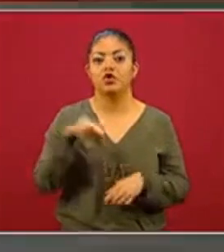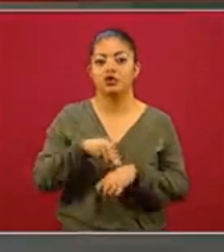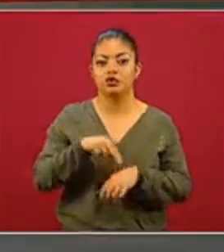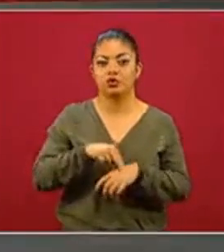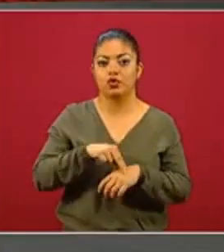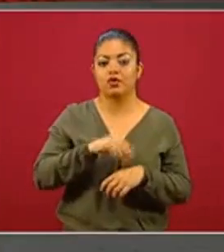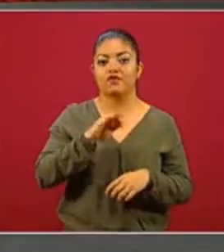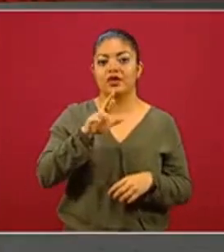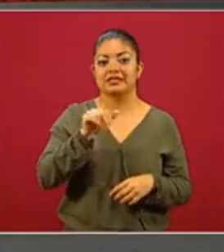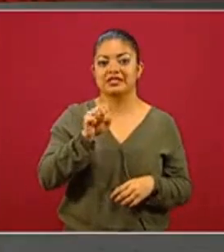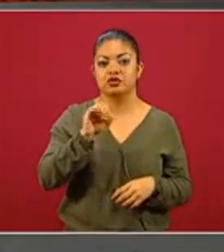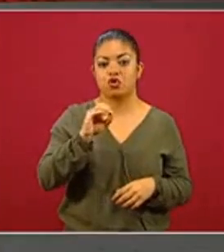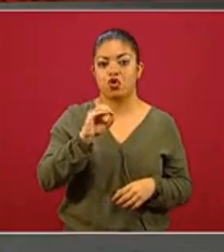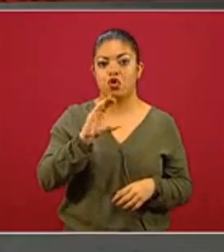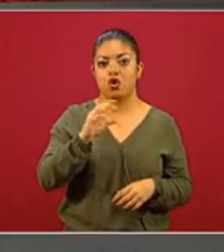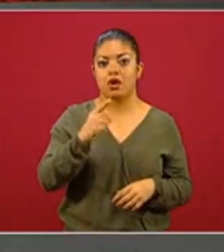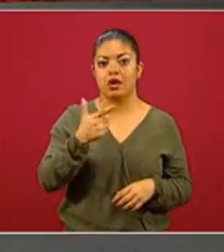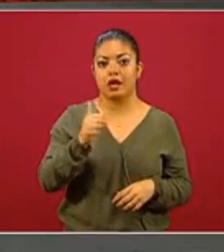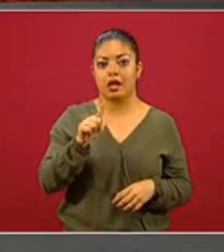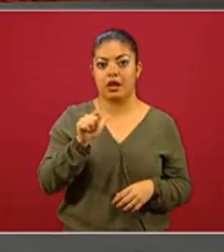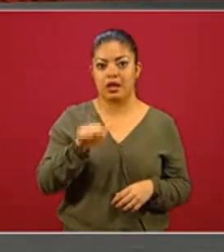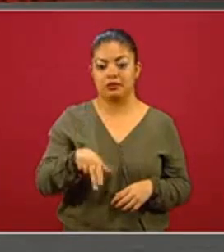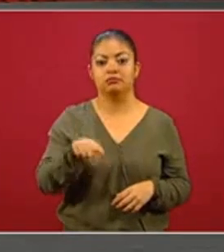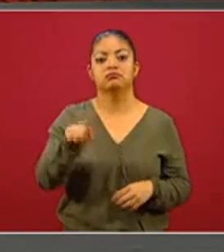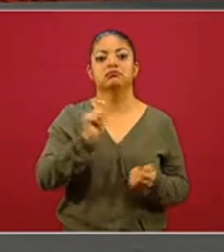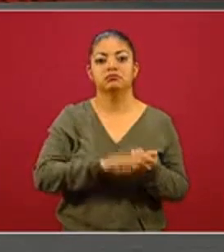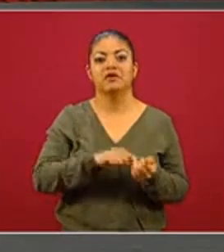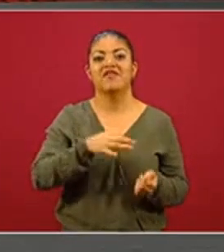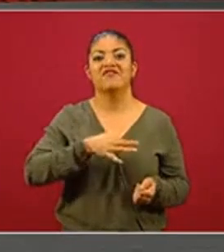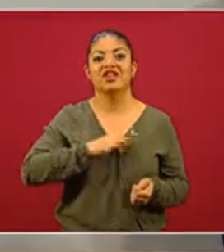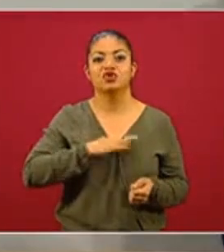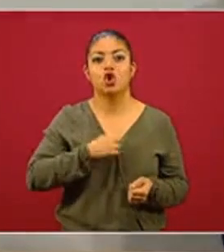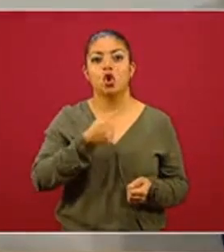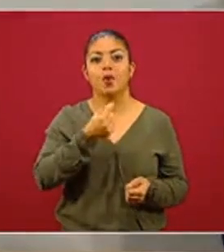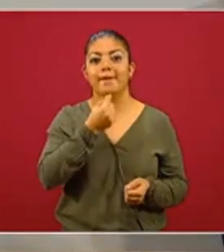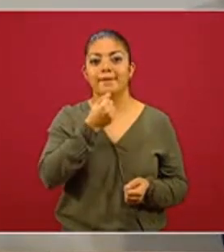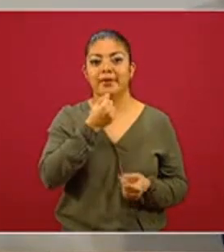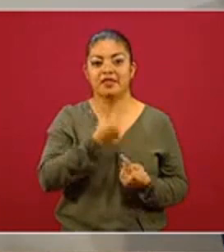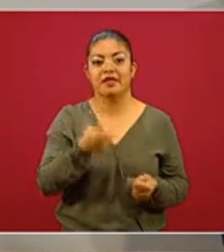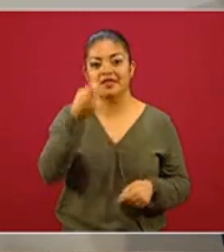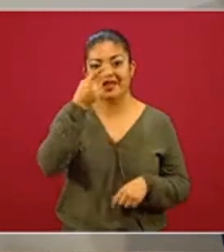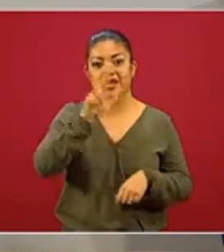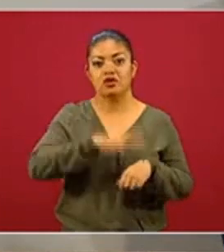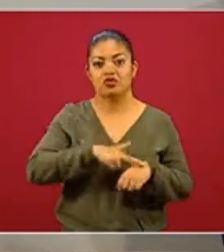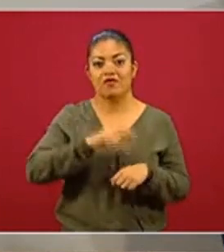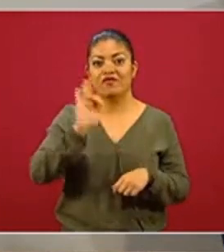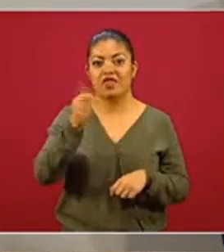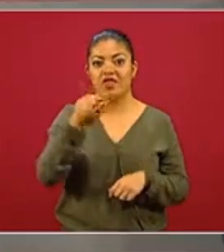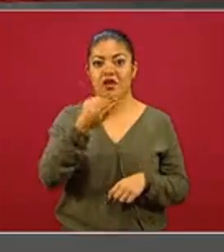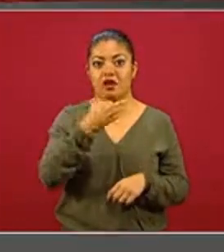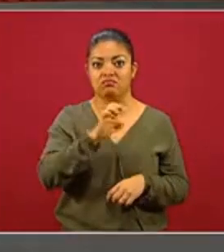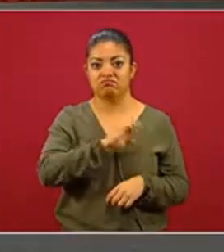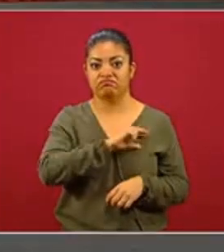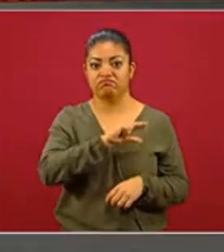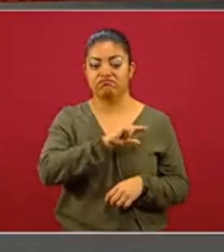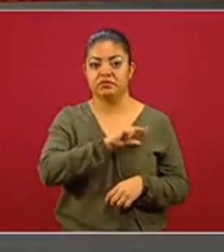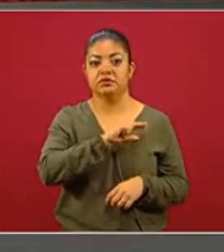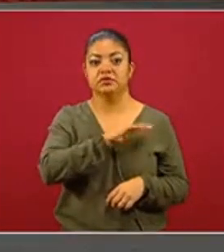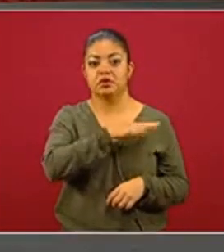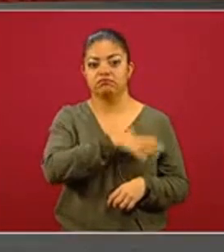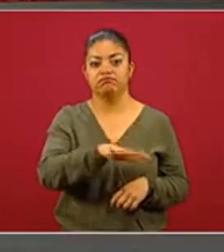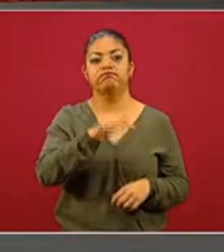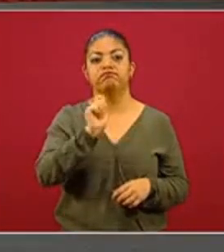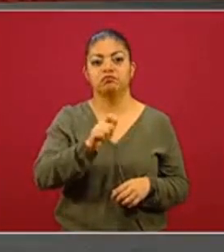Galán, infectólogo pediatra, quien es el director de los hospitales federales de alta especialidad de la Comisión Coordinadora de